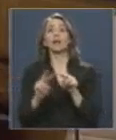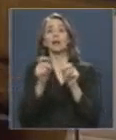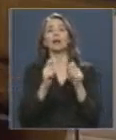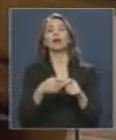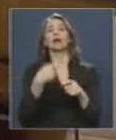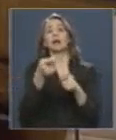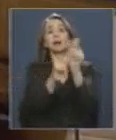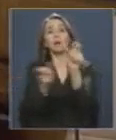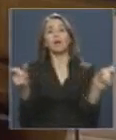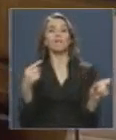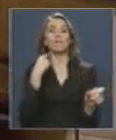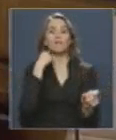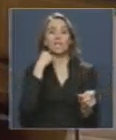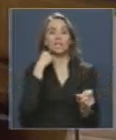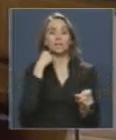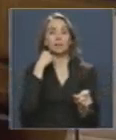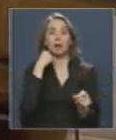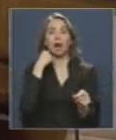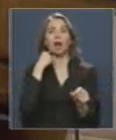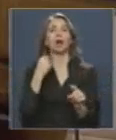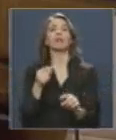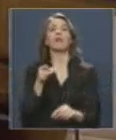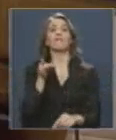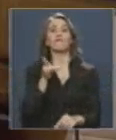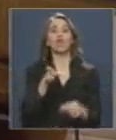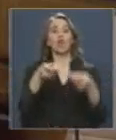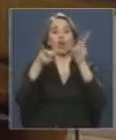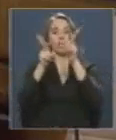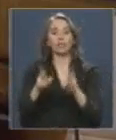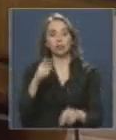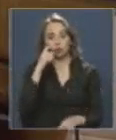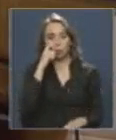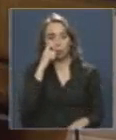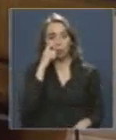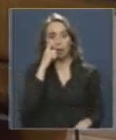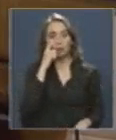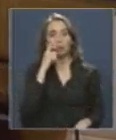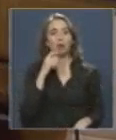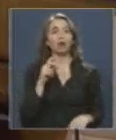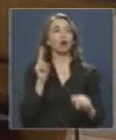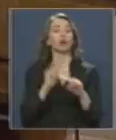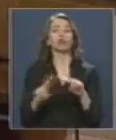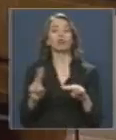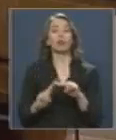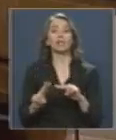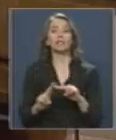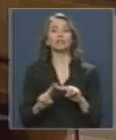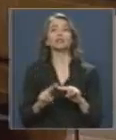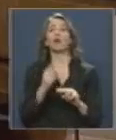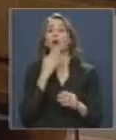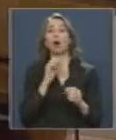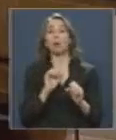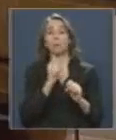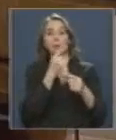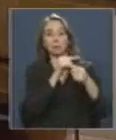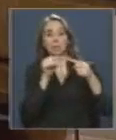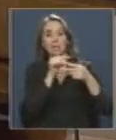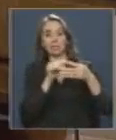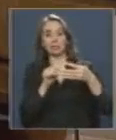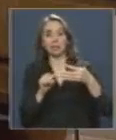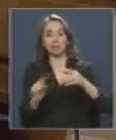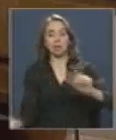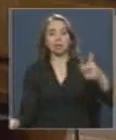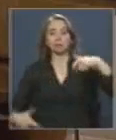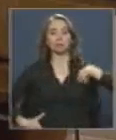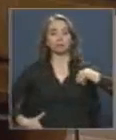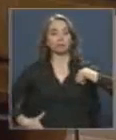víctimas de la violación a los derechos humanos. Y lo hizo sin tapujos a las primeras semanas de llegar